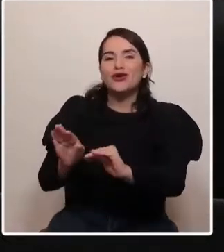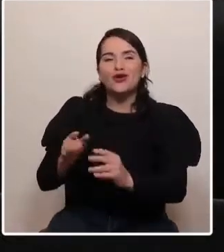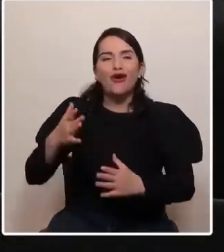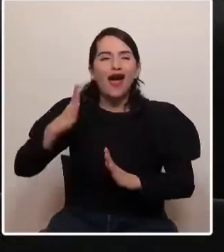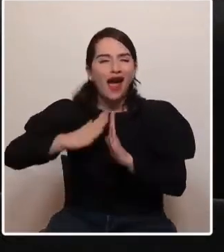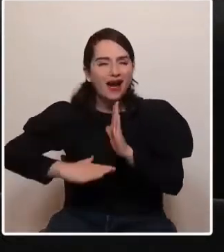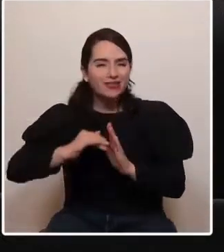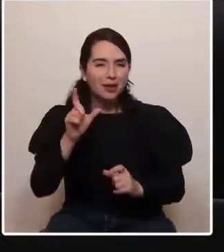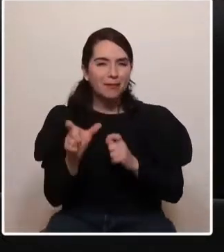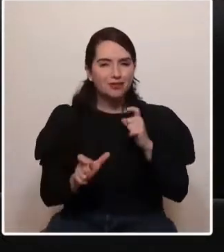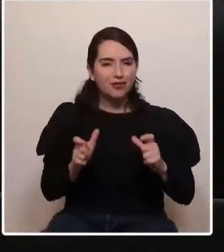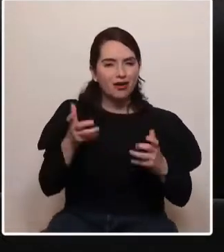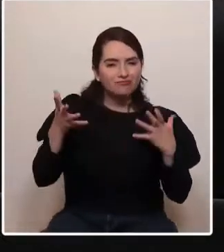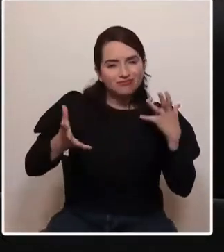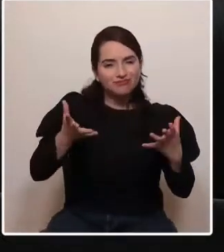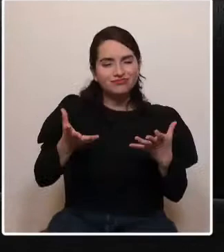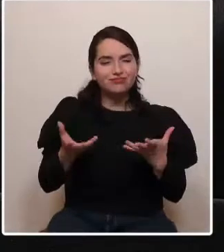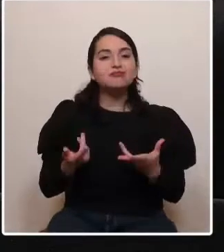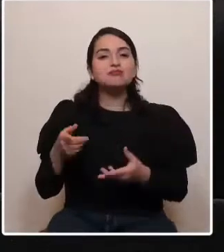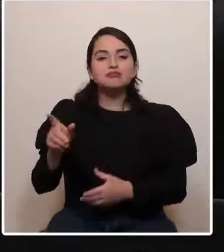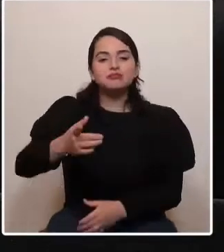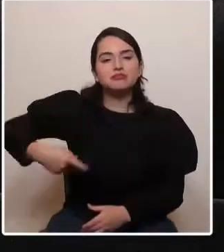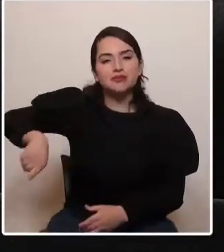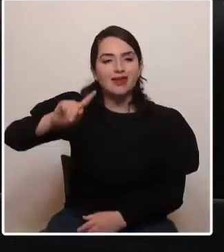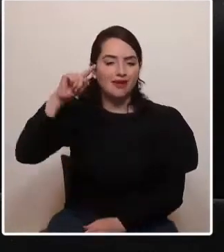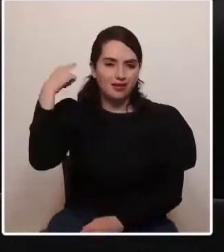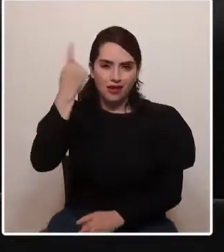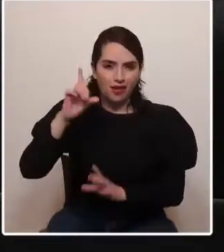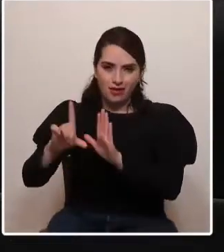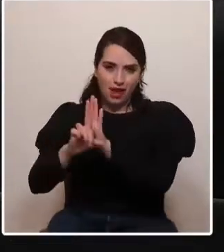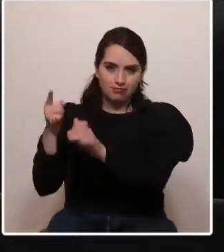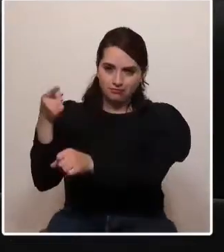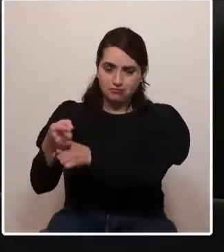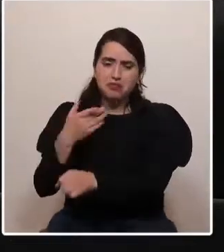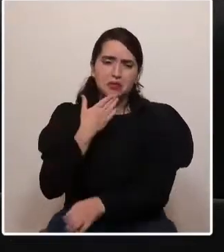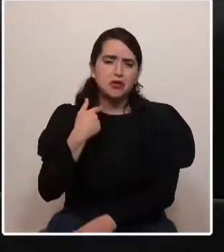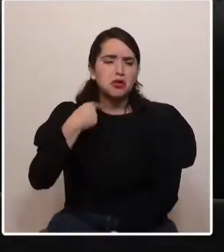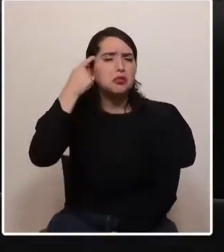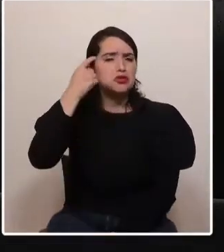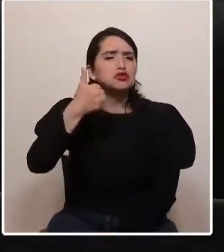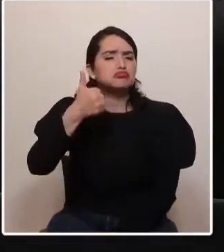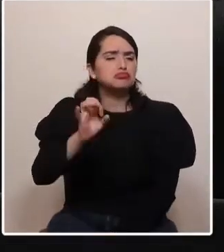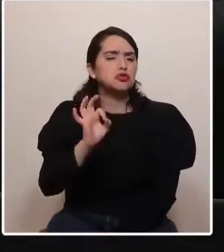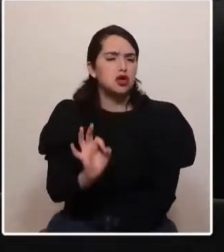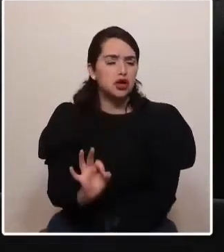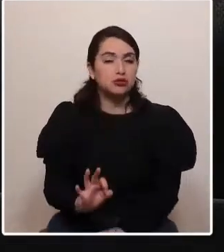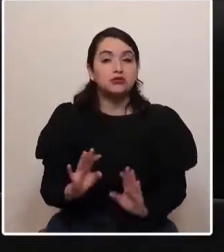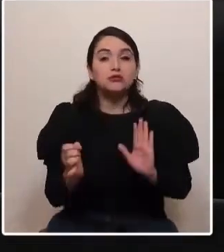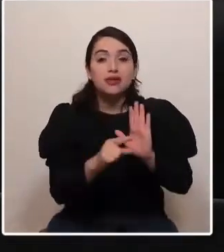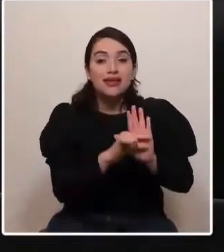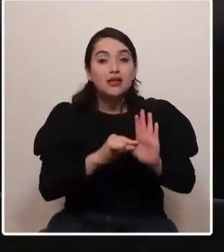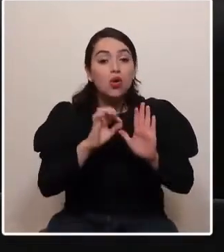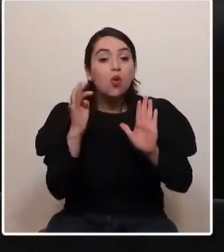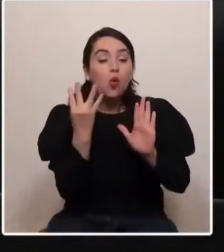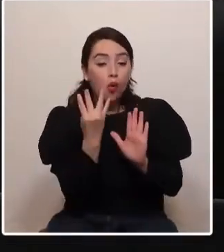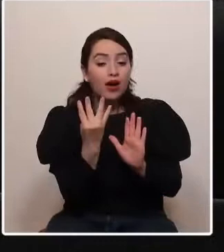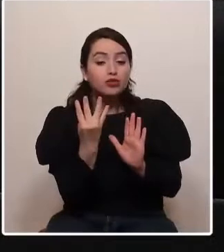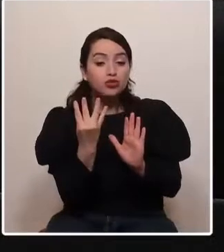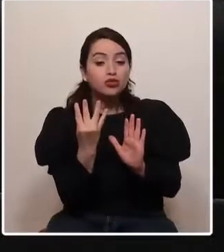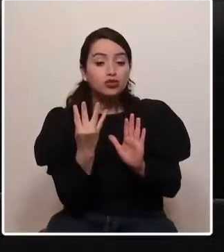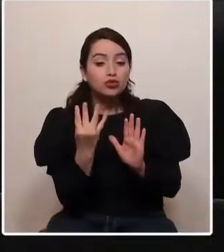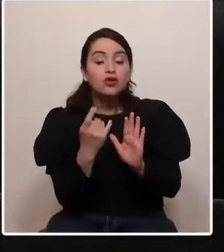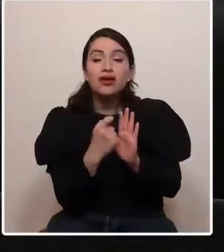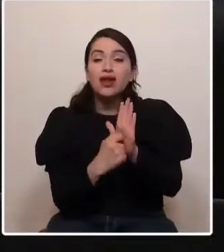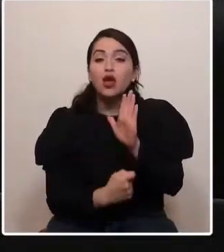términos generales, de conformidad a lo que establece la ley, lo cual también me parece correcto. El inciso cuarto apropiadamente reconoce